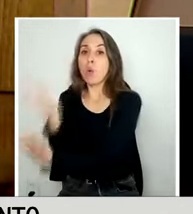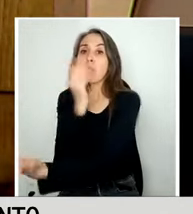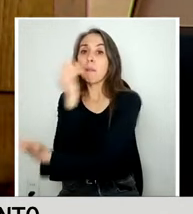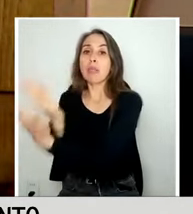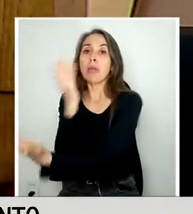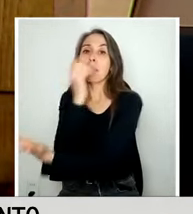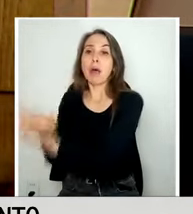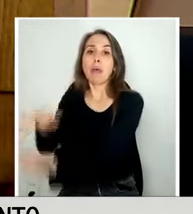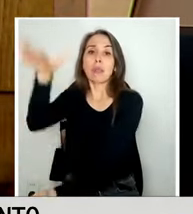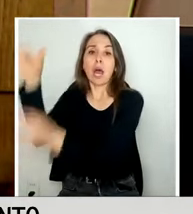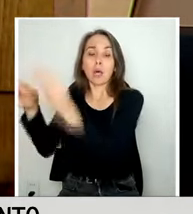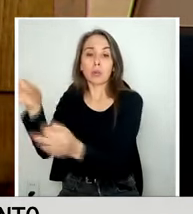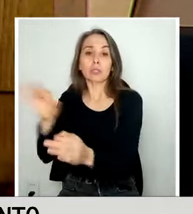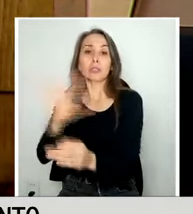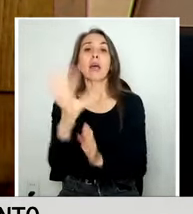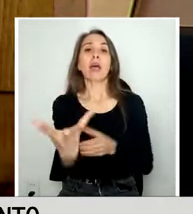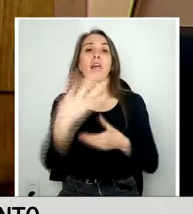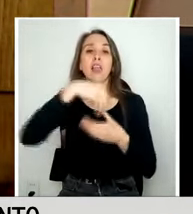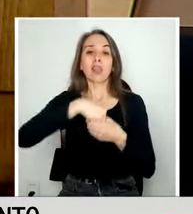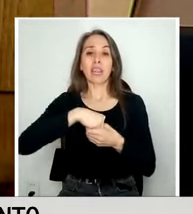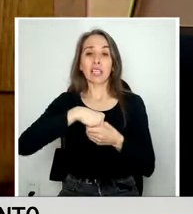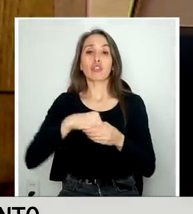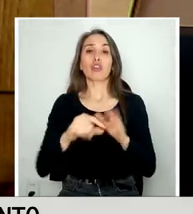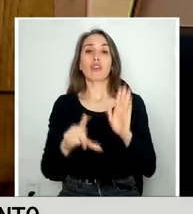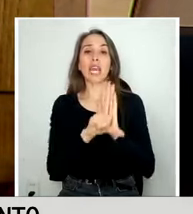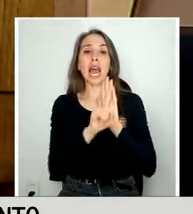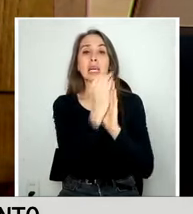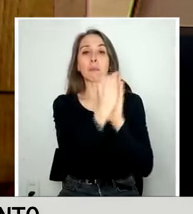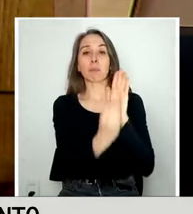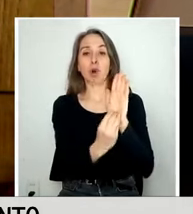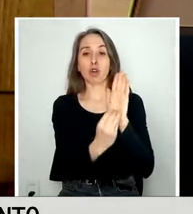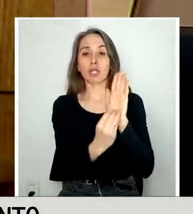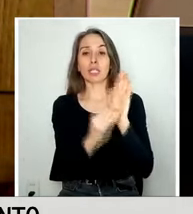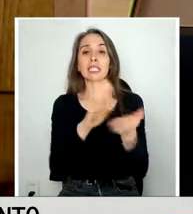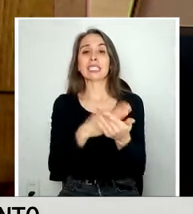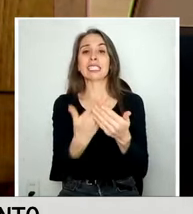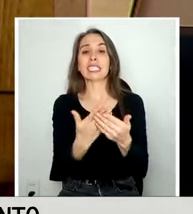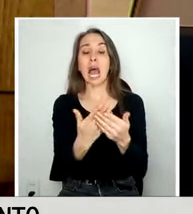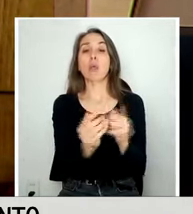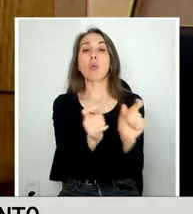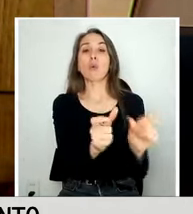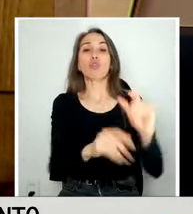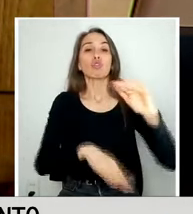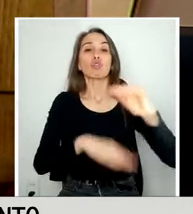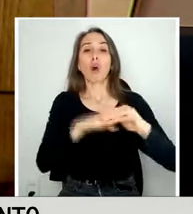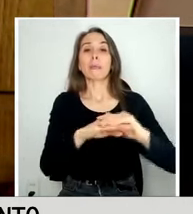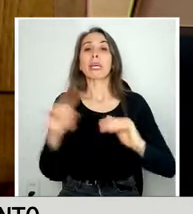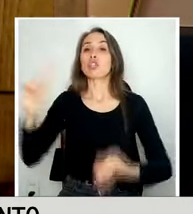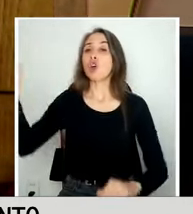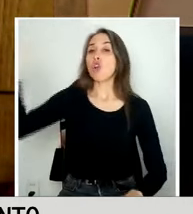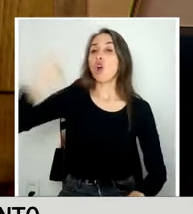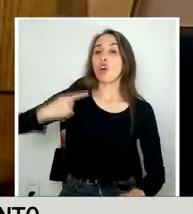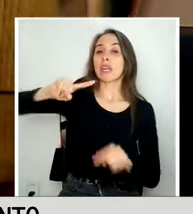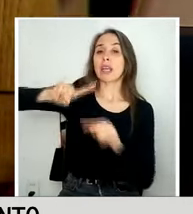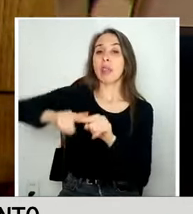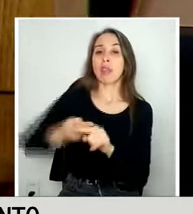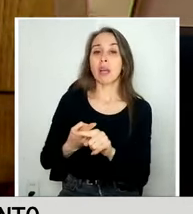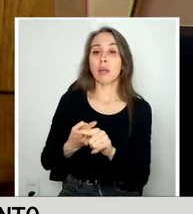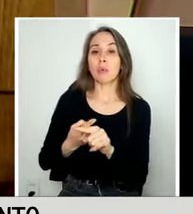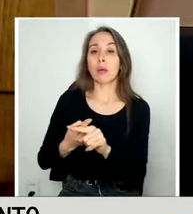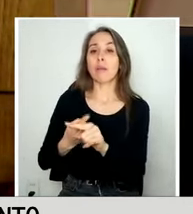institucionalidad legal en materia de salud y que no deba ser ordenado por una